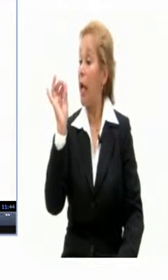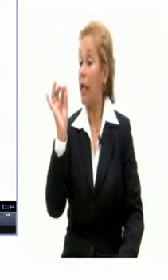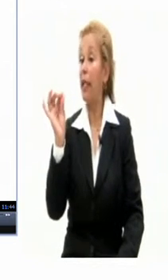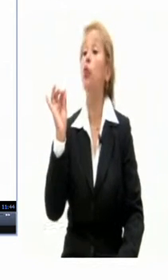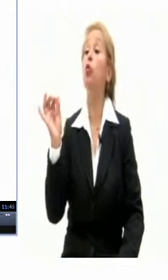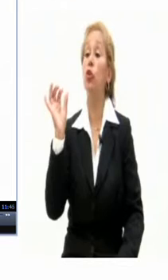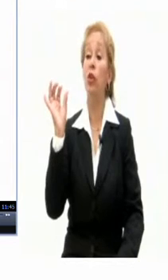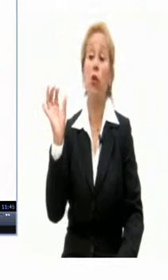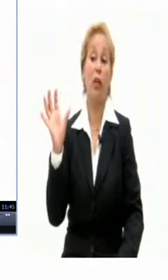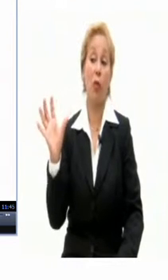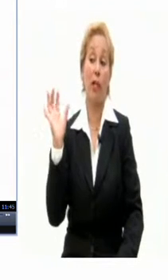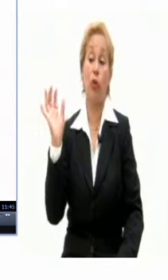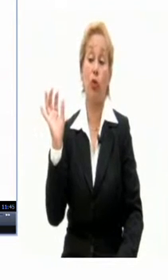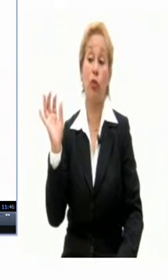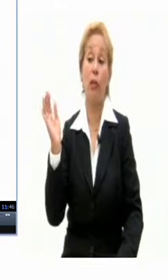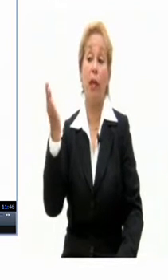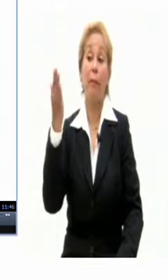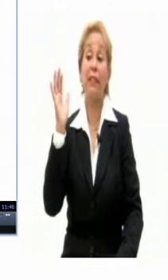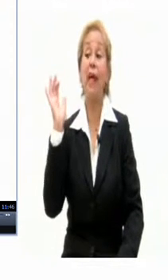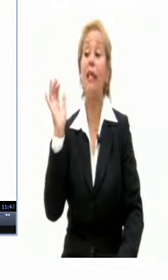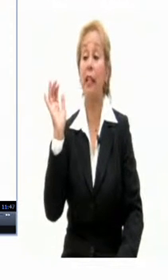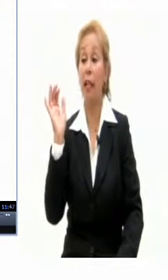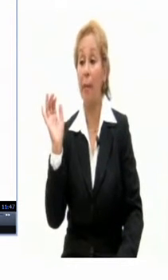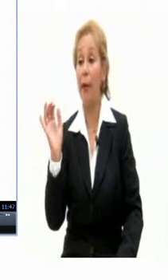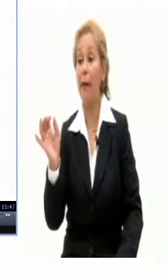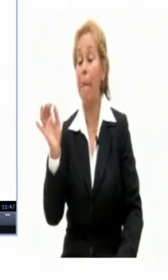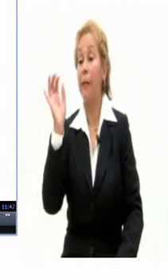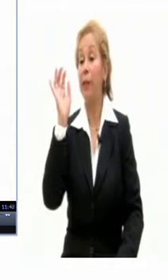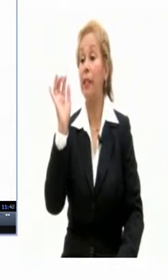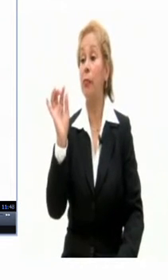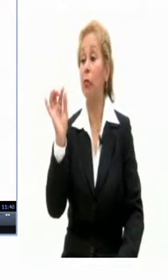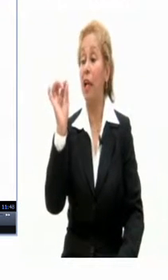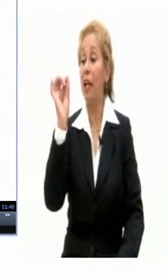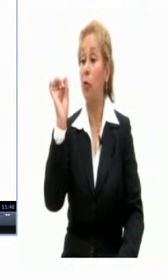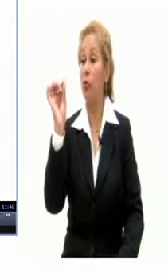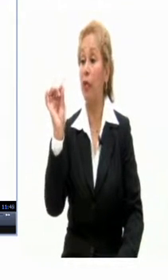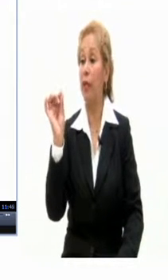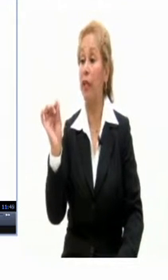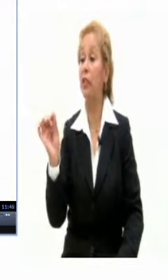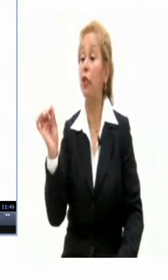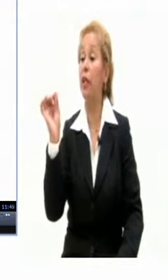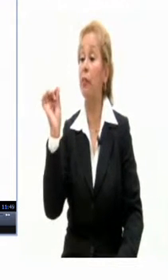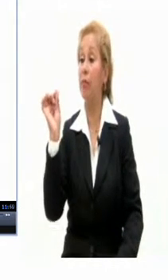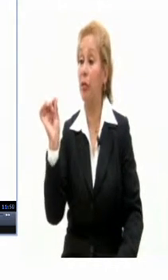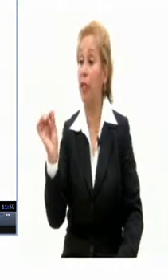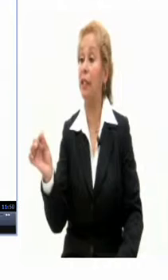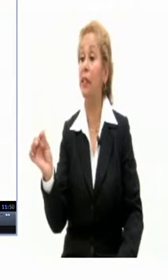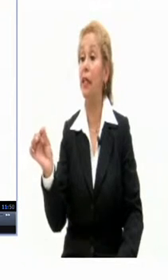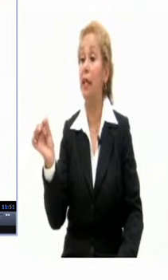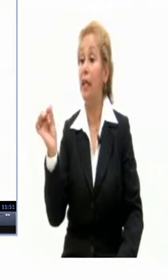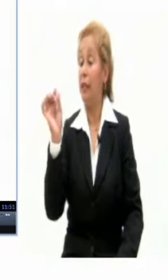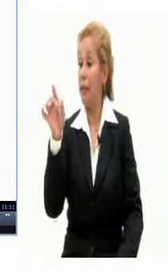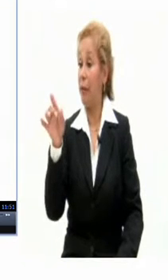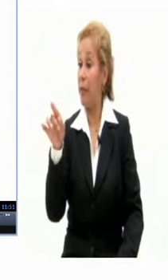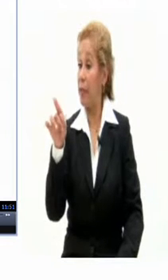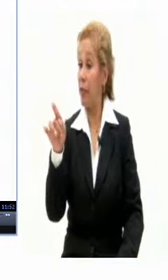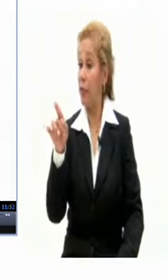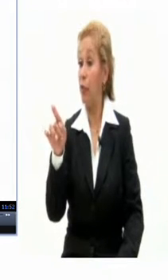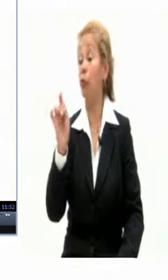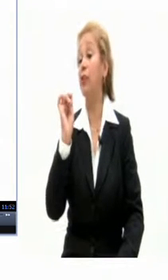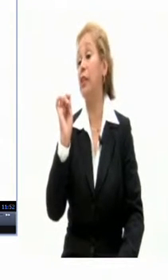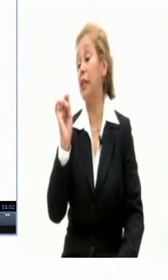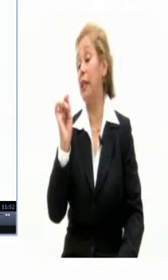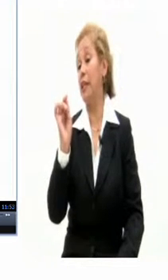correspondiente a cada uno de los graduandos. Pasada esta etapa, pasamos a la justificación e importancia de